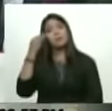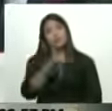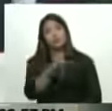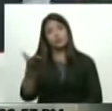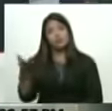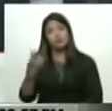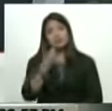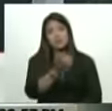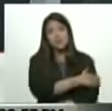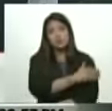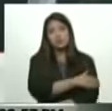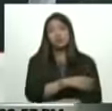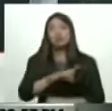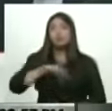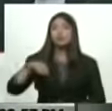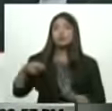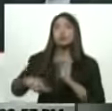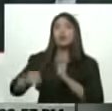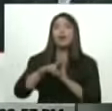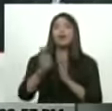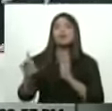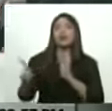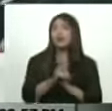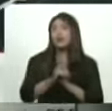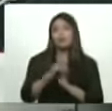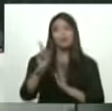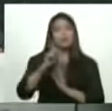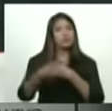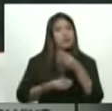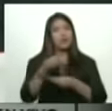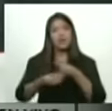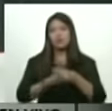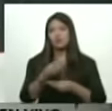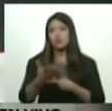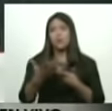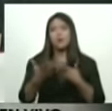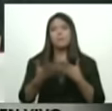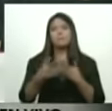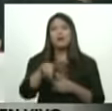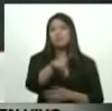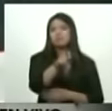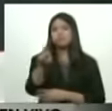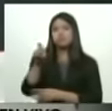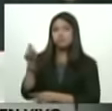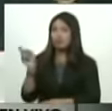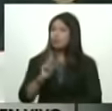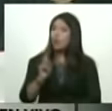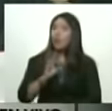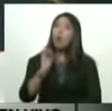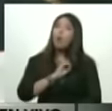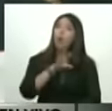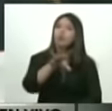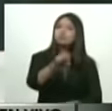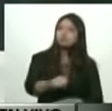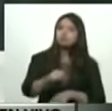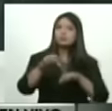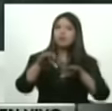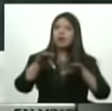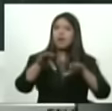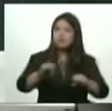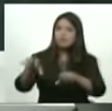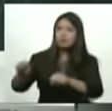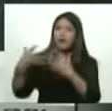la oposición. Nosotros hemos ratificado que el decreto no está hecho, no está diseñado para generar expropiaciones o toma de empresas ni nada que se le